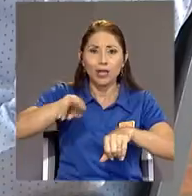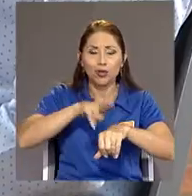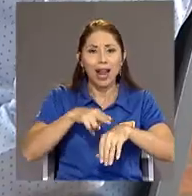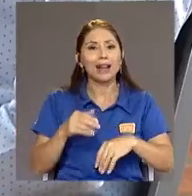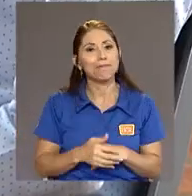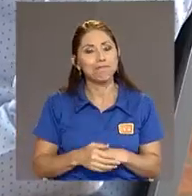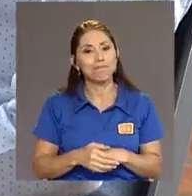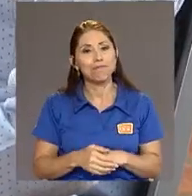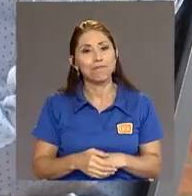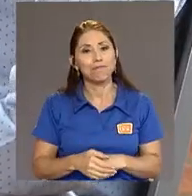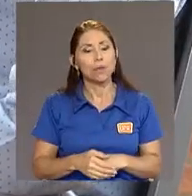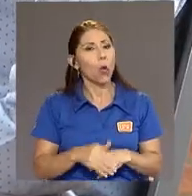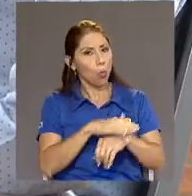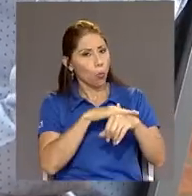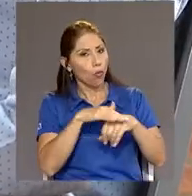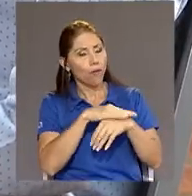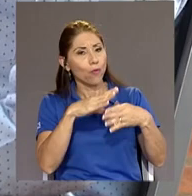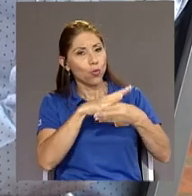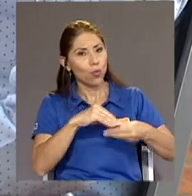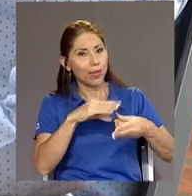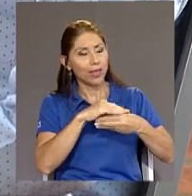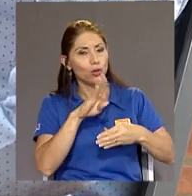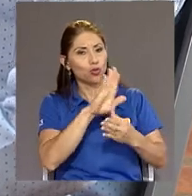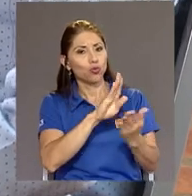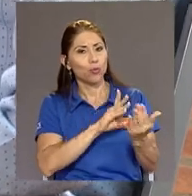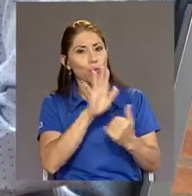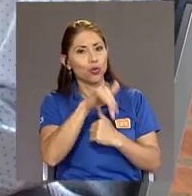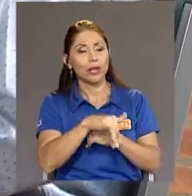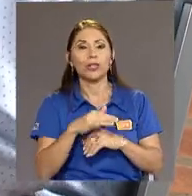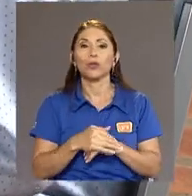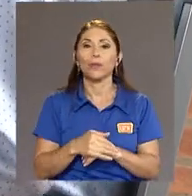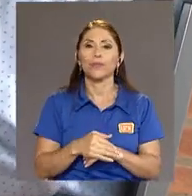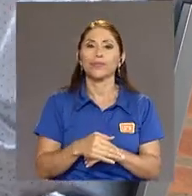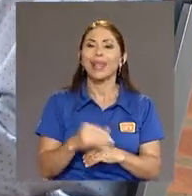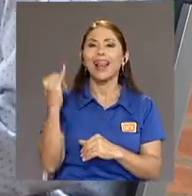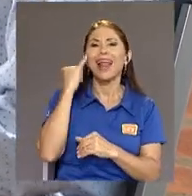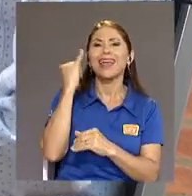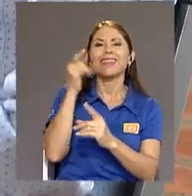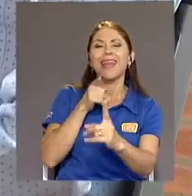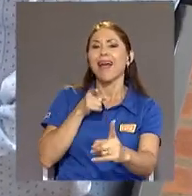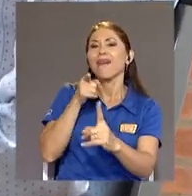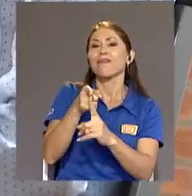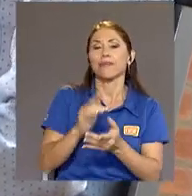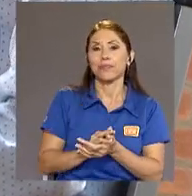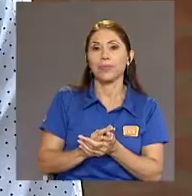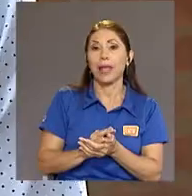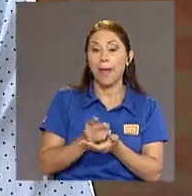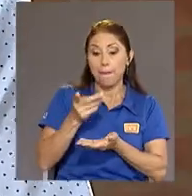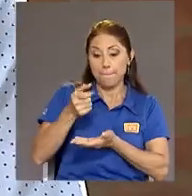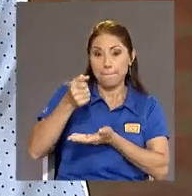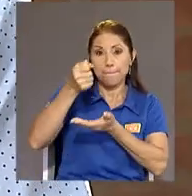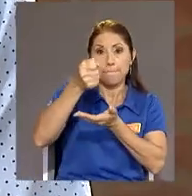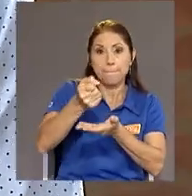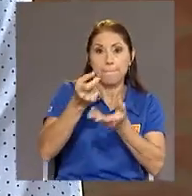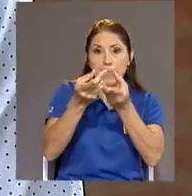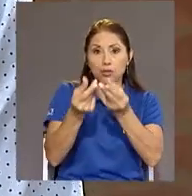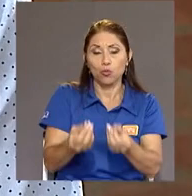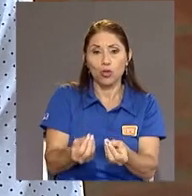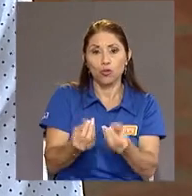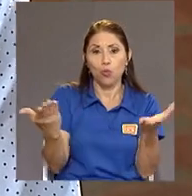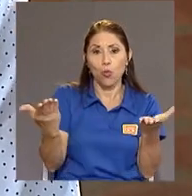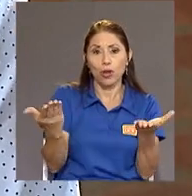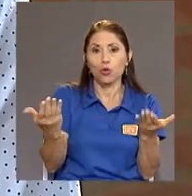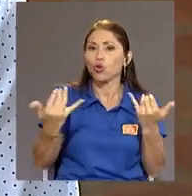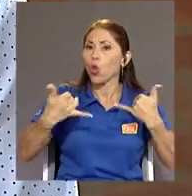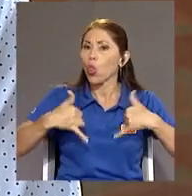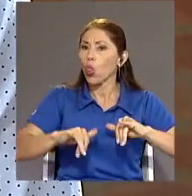Por favor, okay. Cuéntenos de su proyecto. La idea es, don Juan Rafael, que los presupuestos públicos no se han terminado de ver como